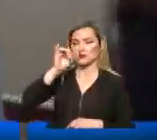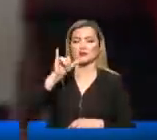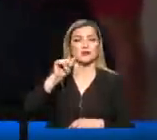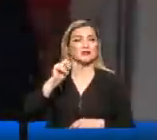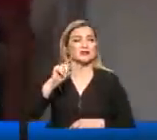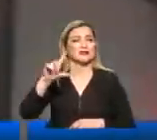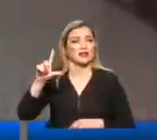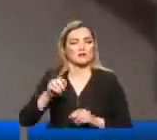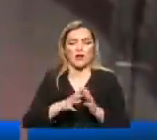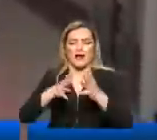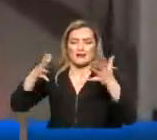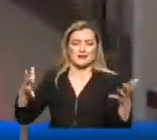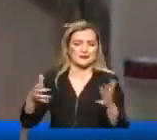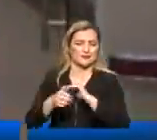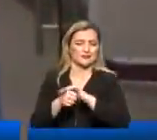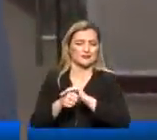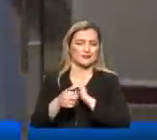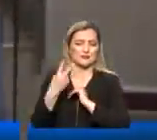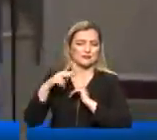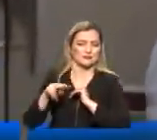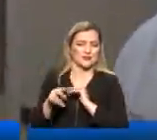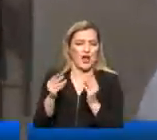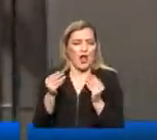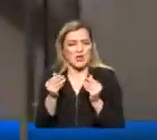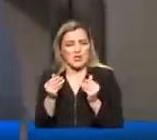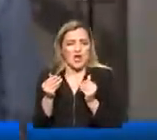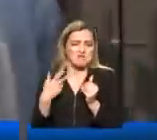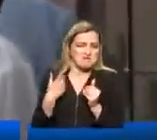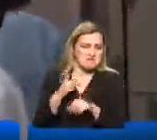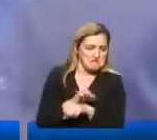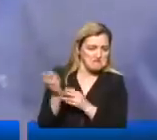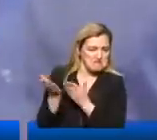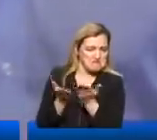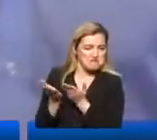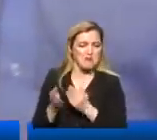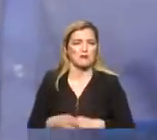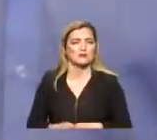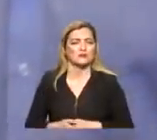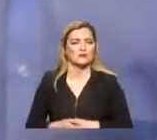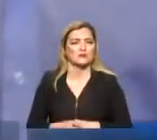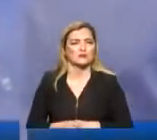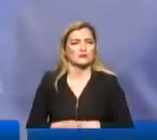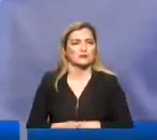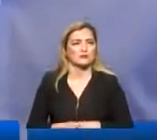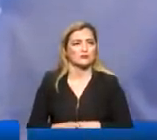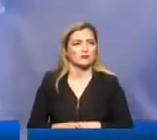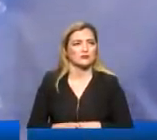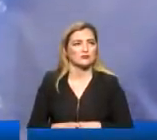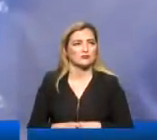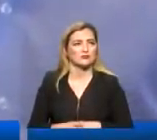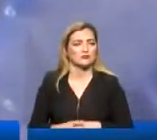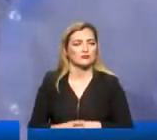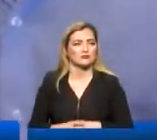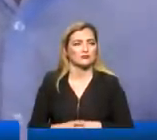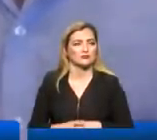más grande de Galápagos, donde constató la calidad del servicio que brinda. Vemos que la situación es